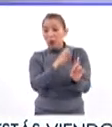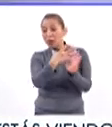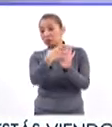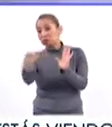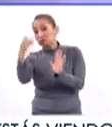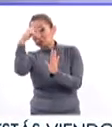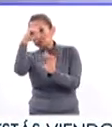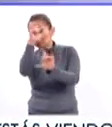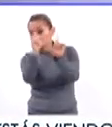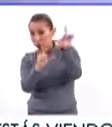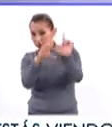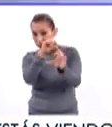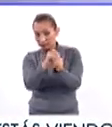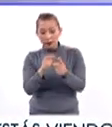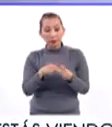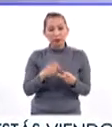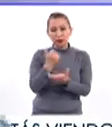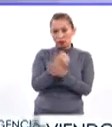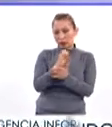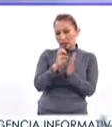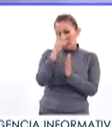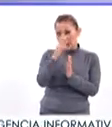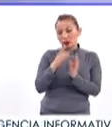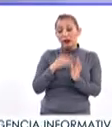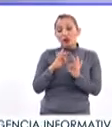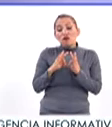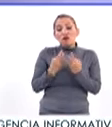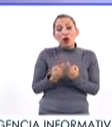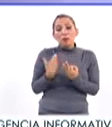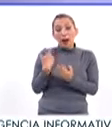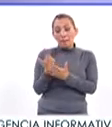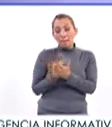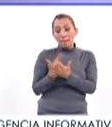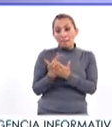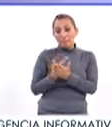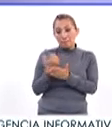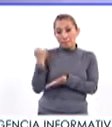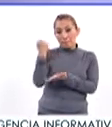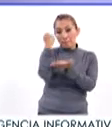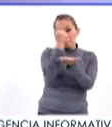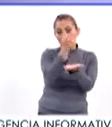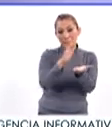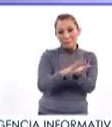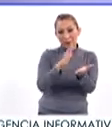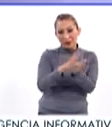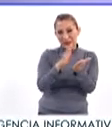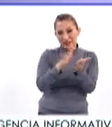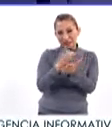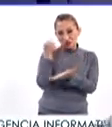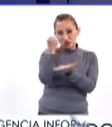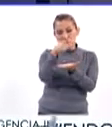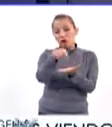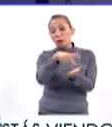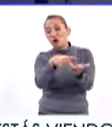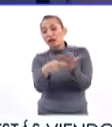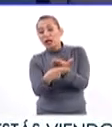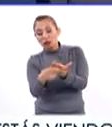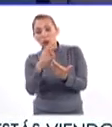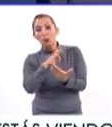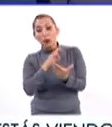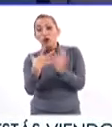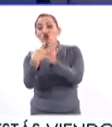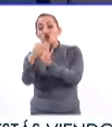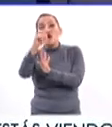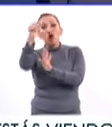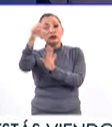nivel nacional. En la Ciudad de México, por ejemplo, tenemos el modelo de presupuesto participativo, que es un modelo muy propio de la Ciudad de México que se puede